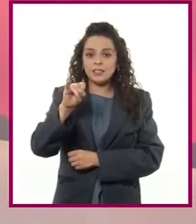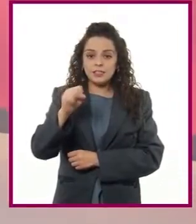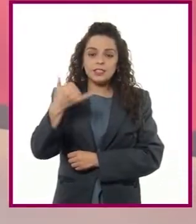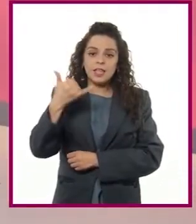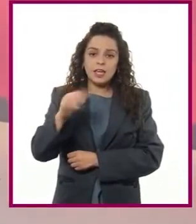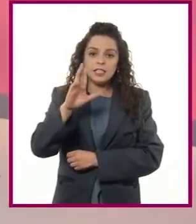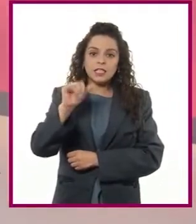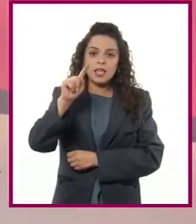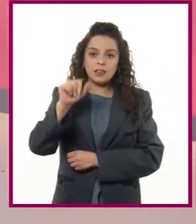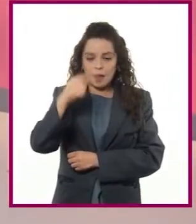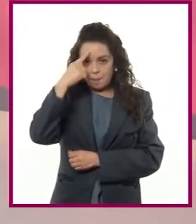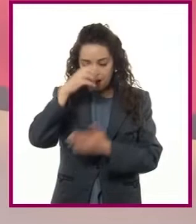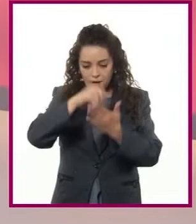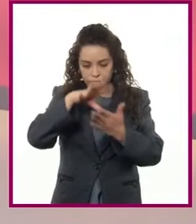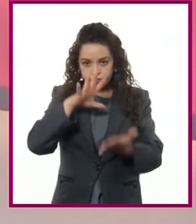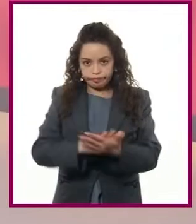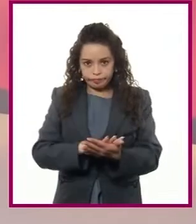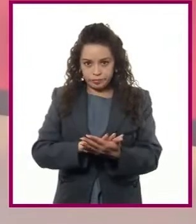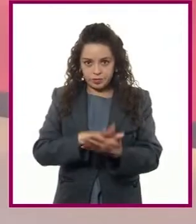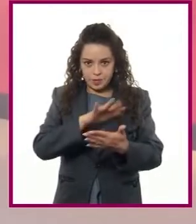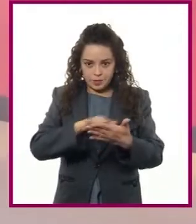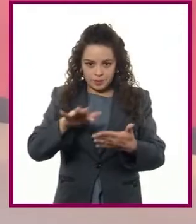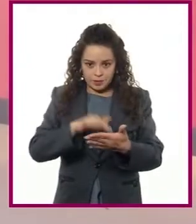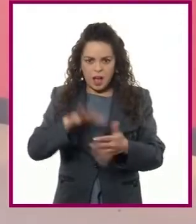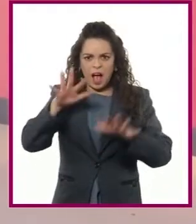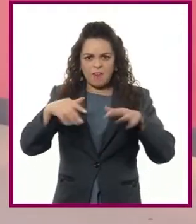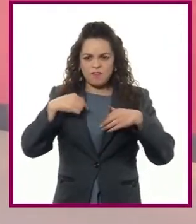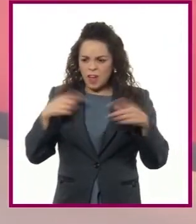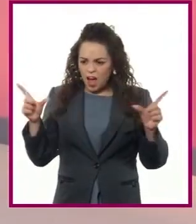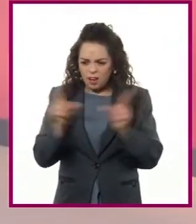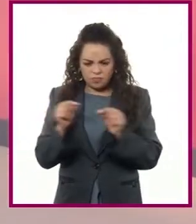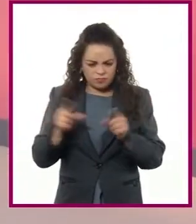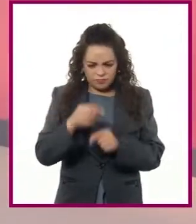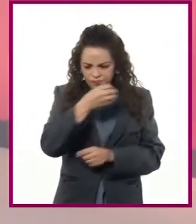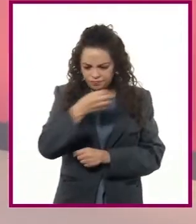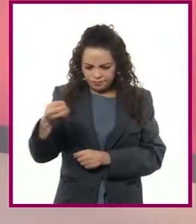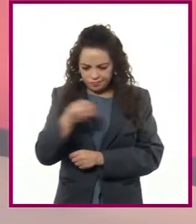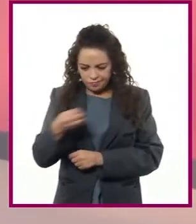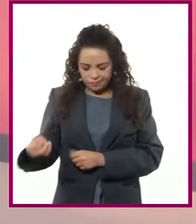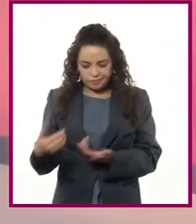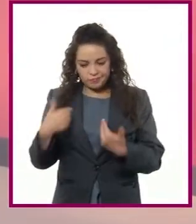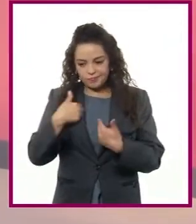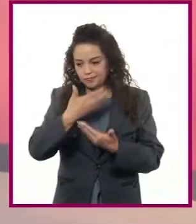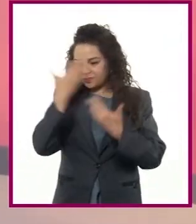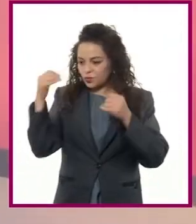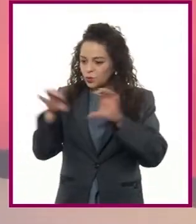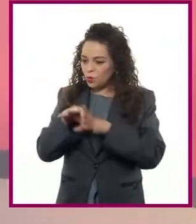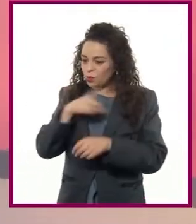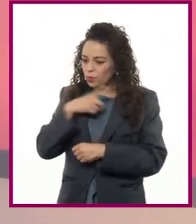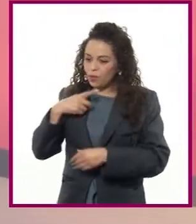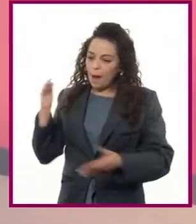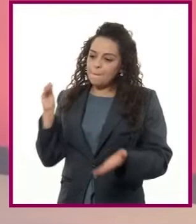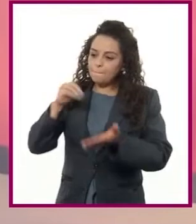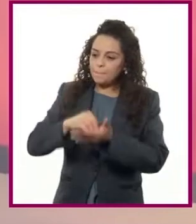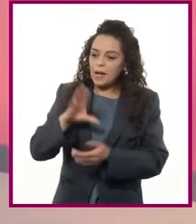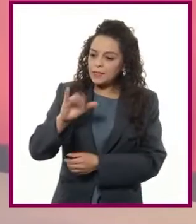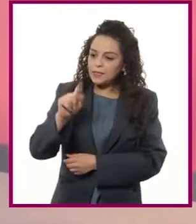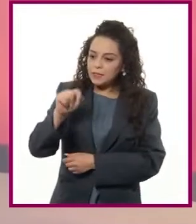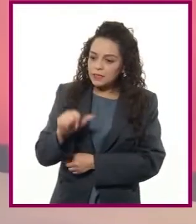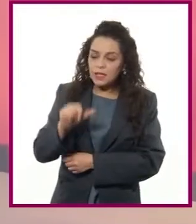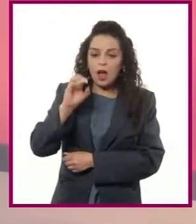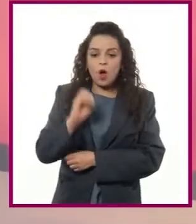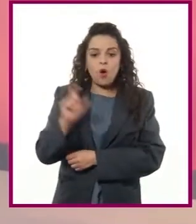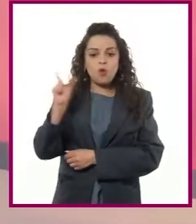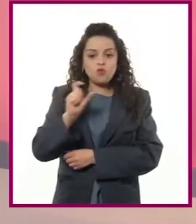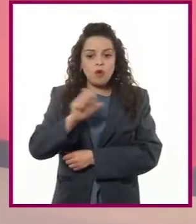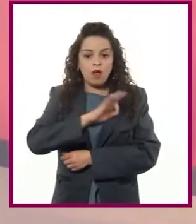¡Qué bien, profesor! Cuando realizo resúmenes a veces me cuesta trabajo saber cuándo debo incluir una cita textual y cuándo es preferible